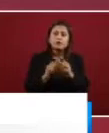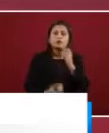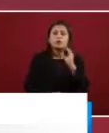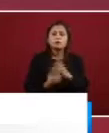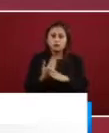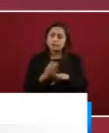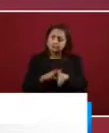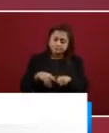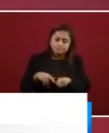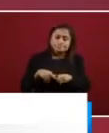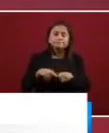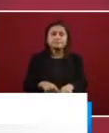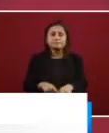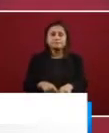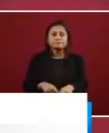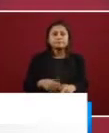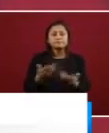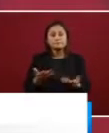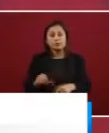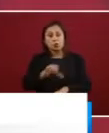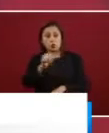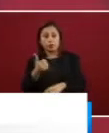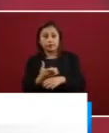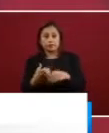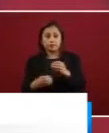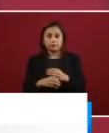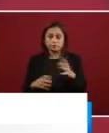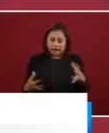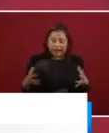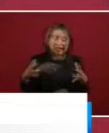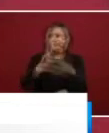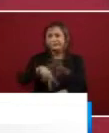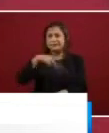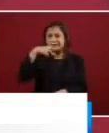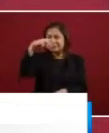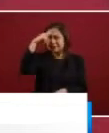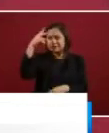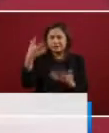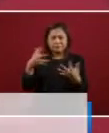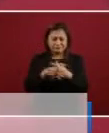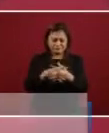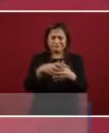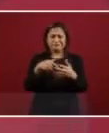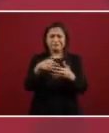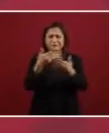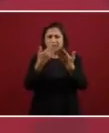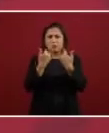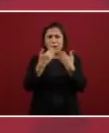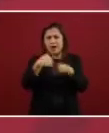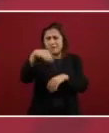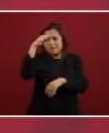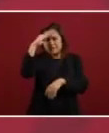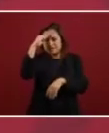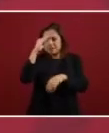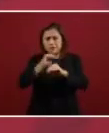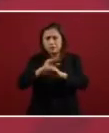irracional la guerra es lo más irracional que puede haber y eso no va a